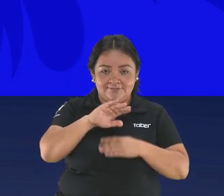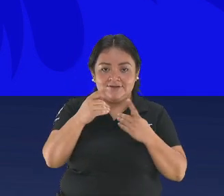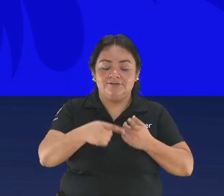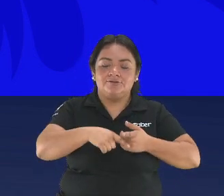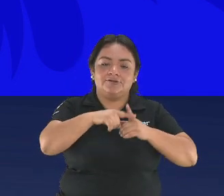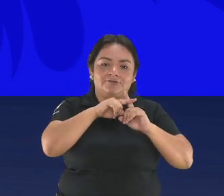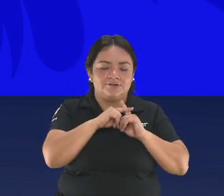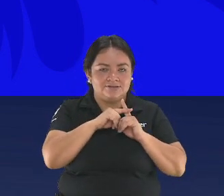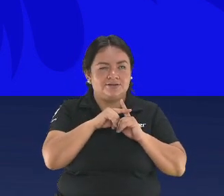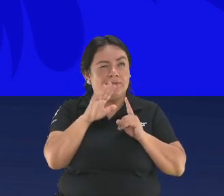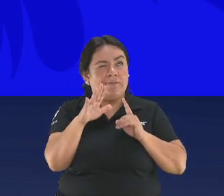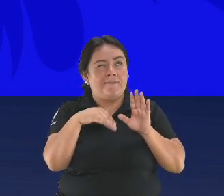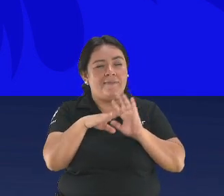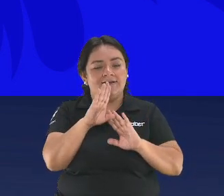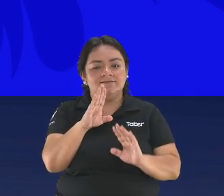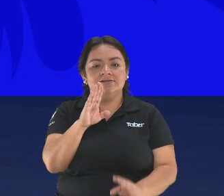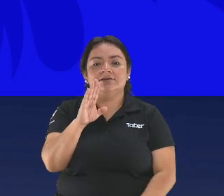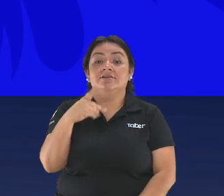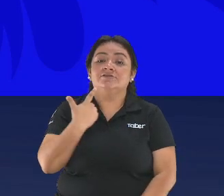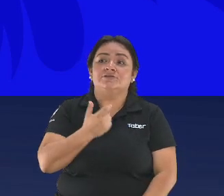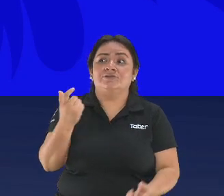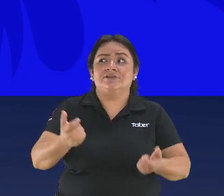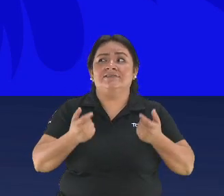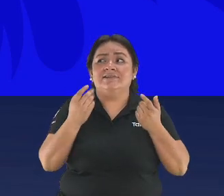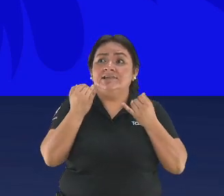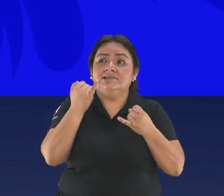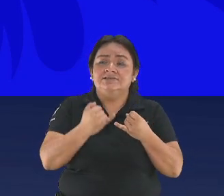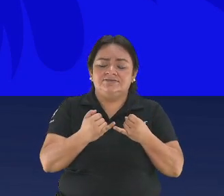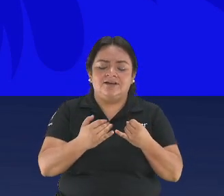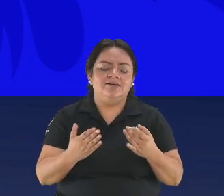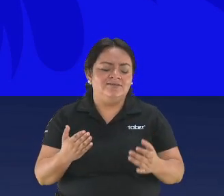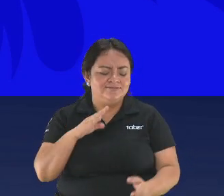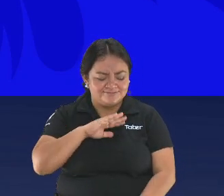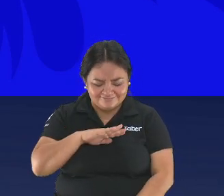y no el 90% es cuando no hay dinero